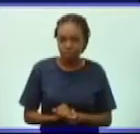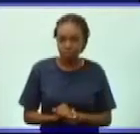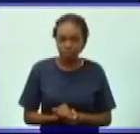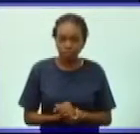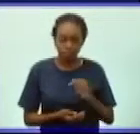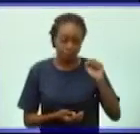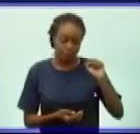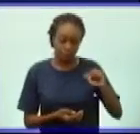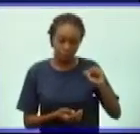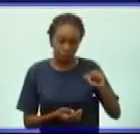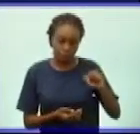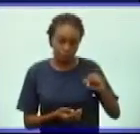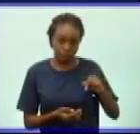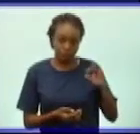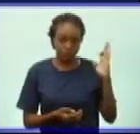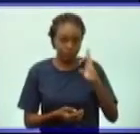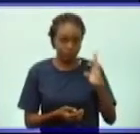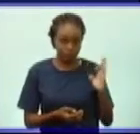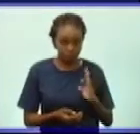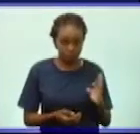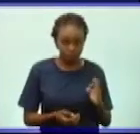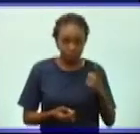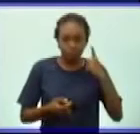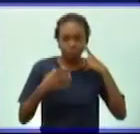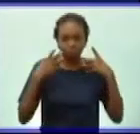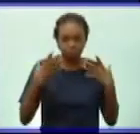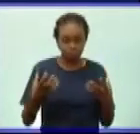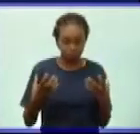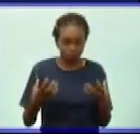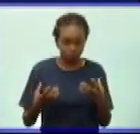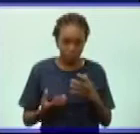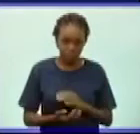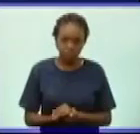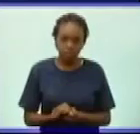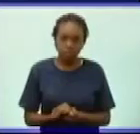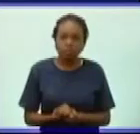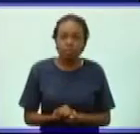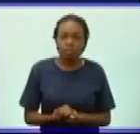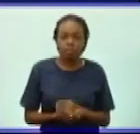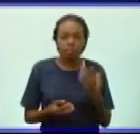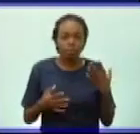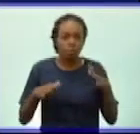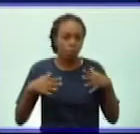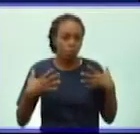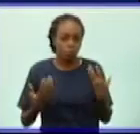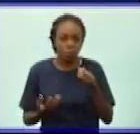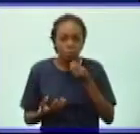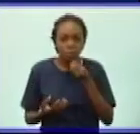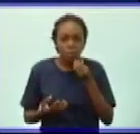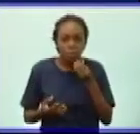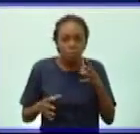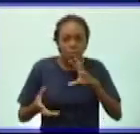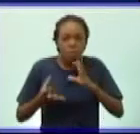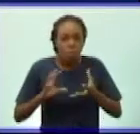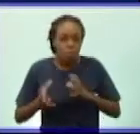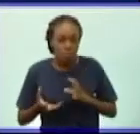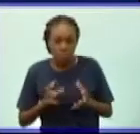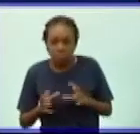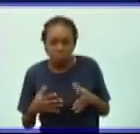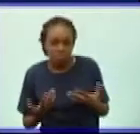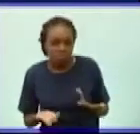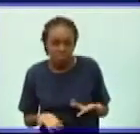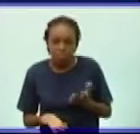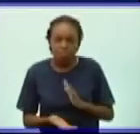de estudio de la física y su importancia. Describir métodos y formas de trabajo